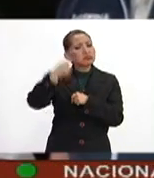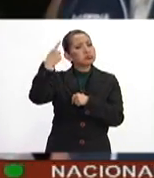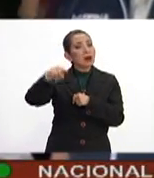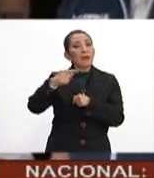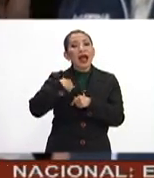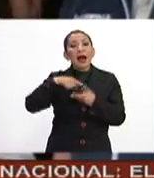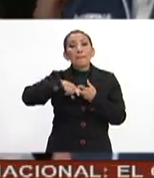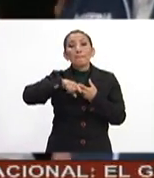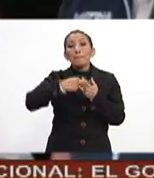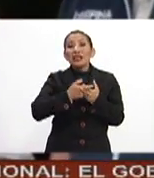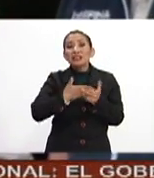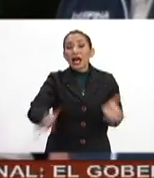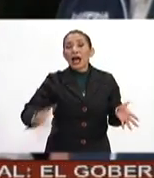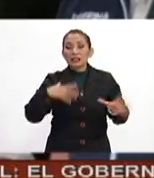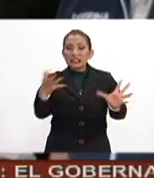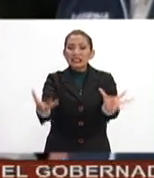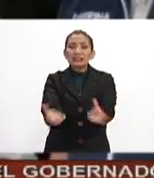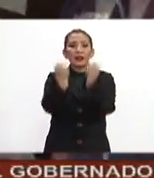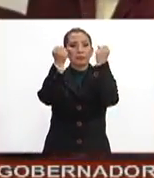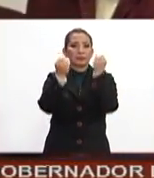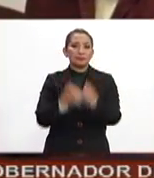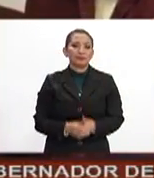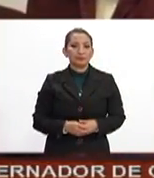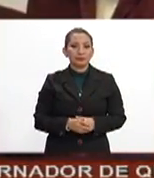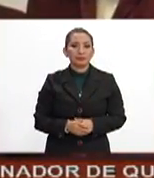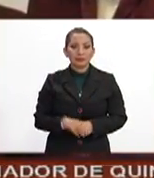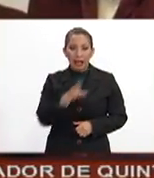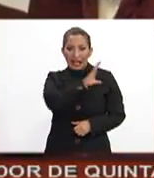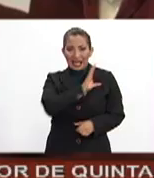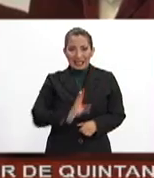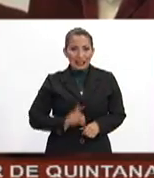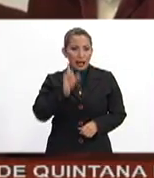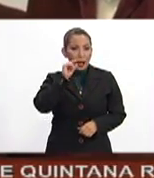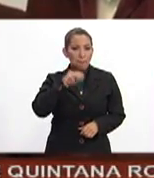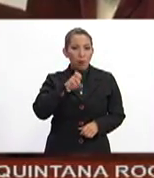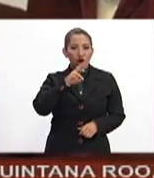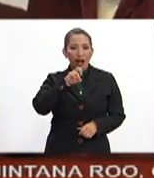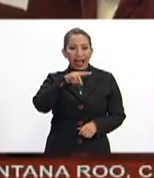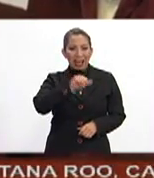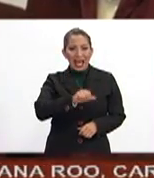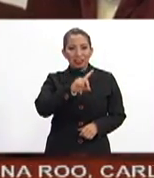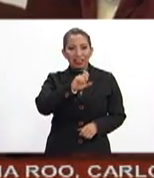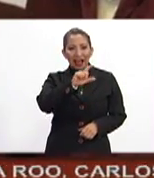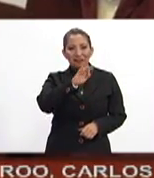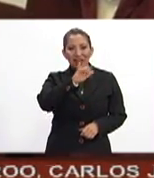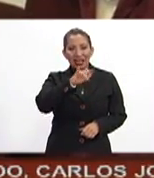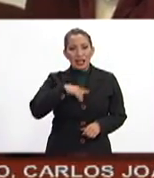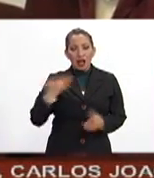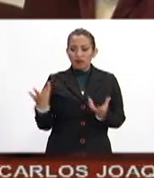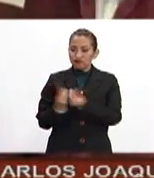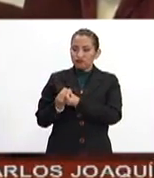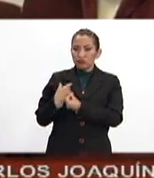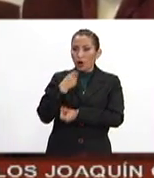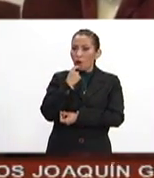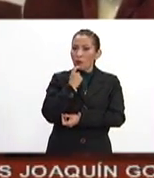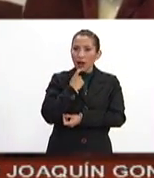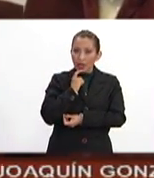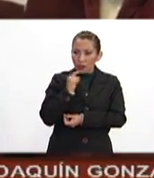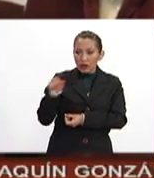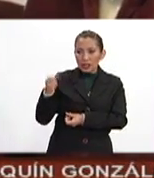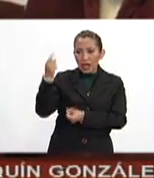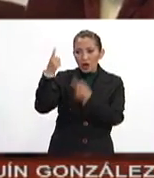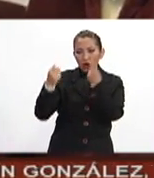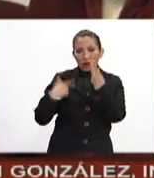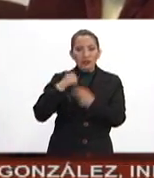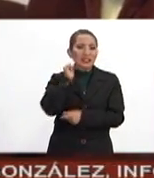a empezar este rescate. La candidata de Morena, Delfina Gómez, estuvo en un acto con Andrés Manuel López Obrador y